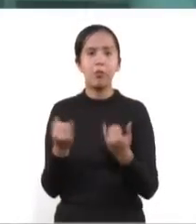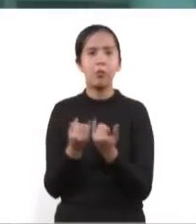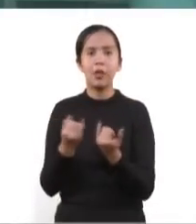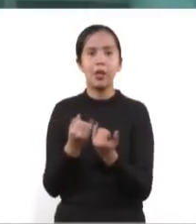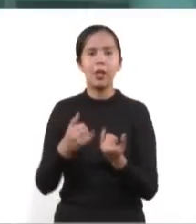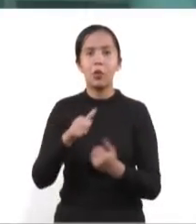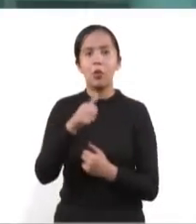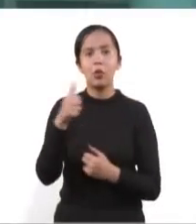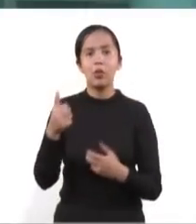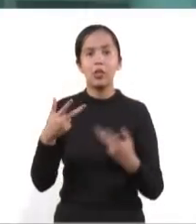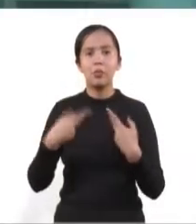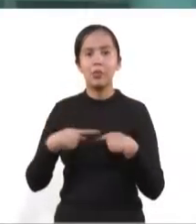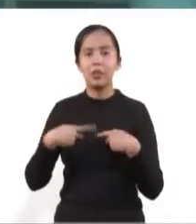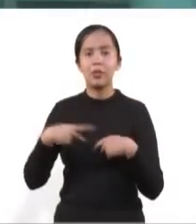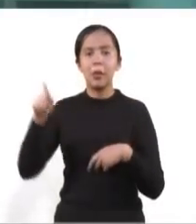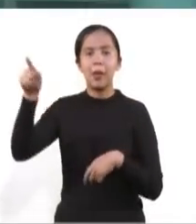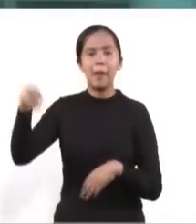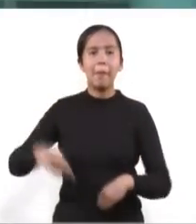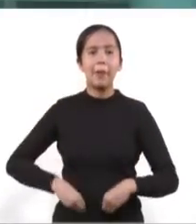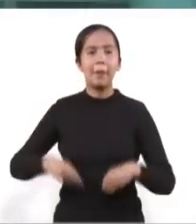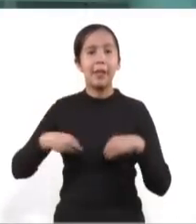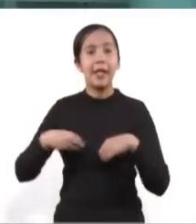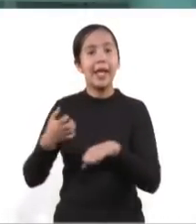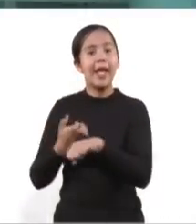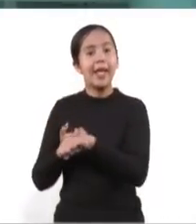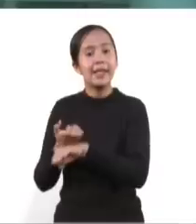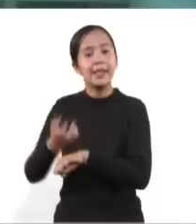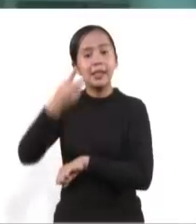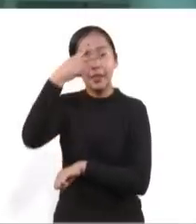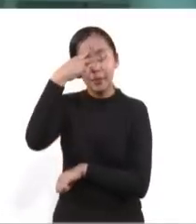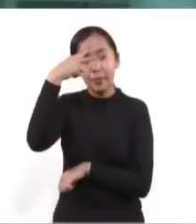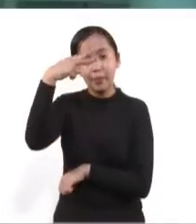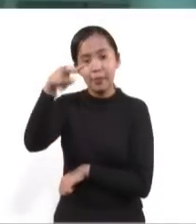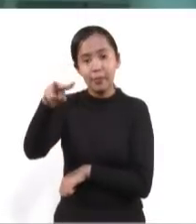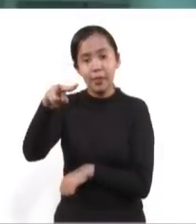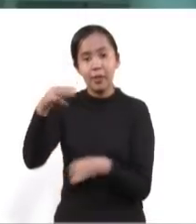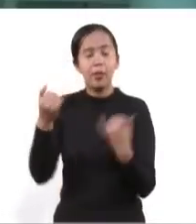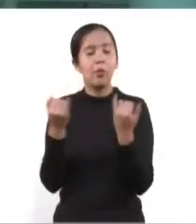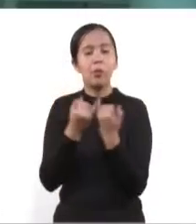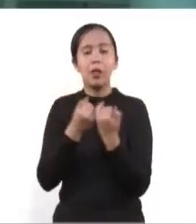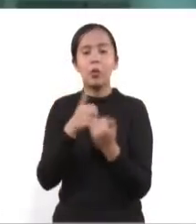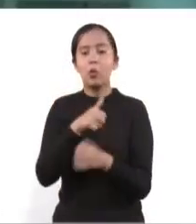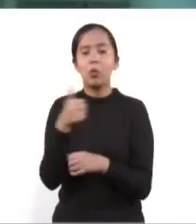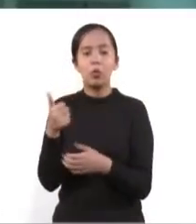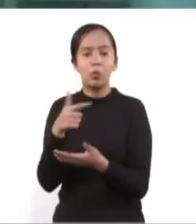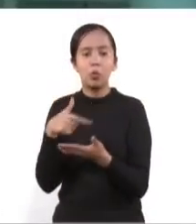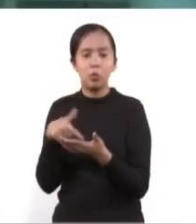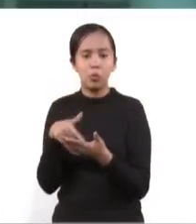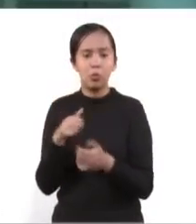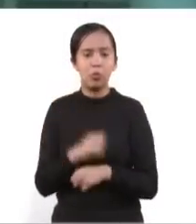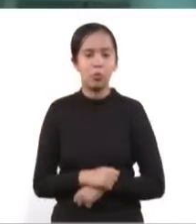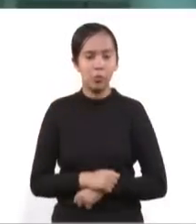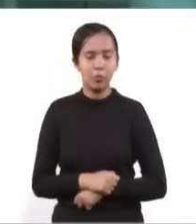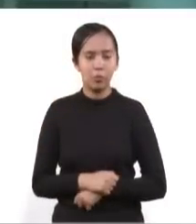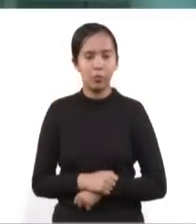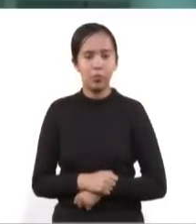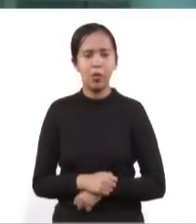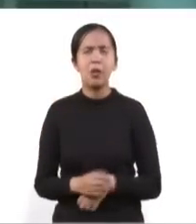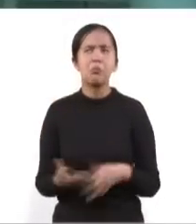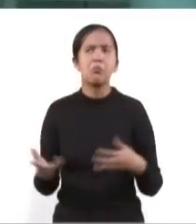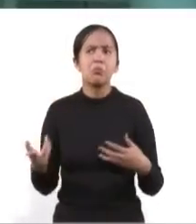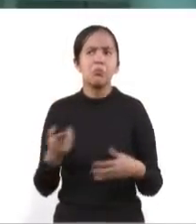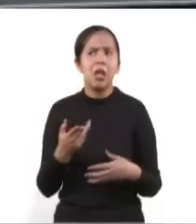una buena parte de los habitantes del Estado de México y de otras entidades. ¿Cómo se